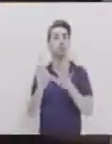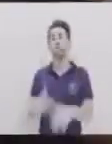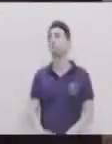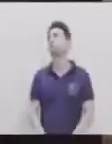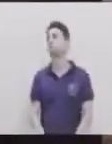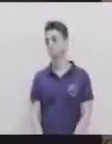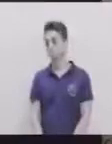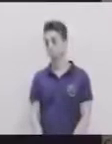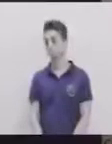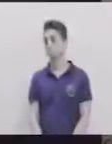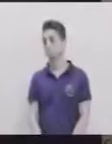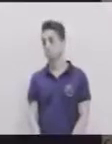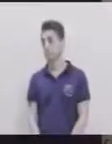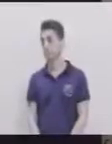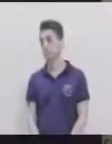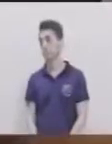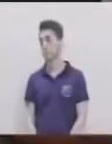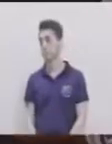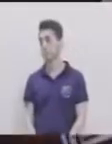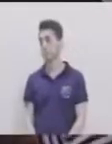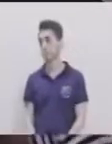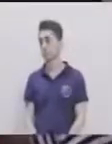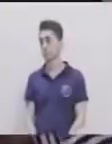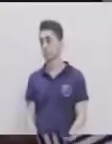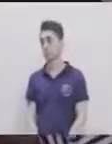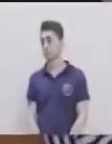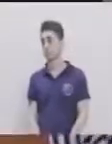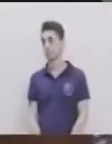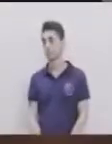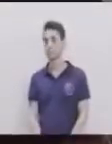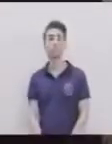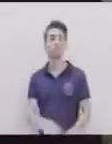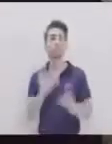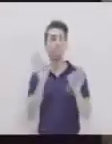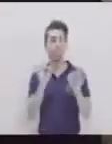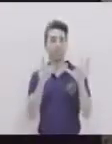cinco y seis conejos. Excelente.